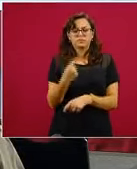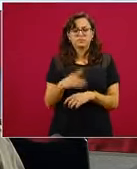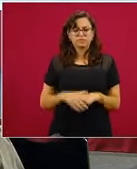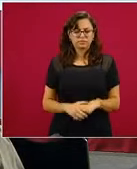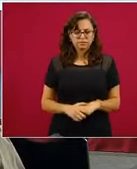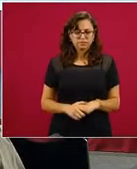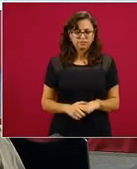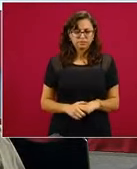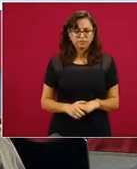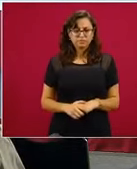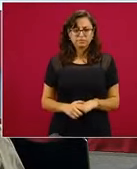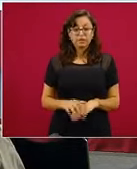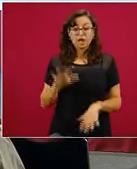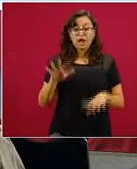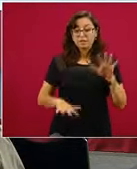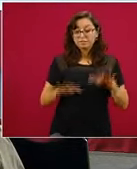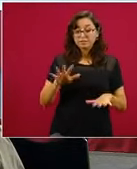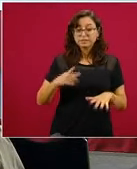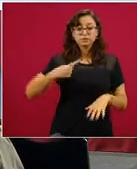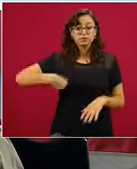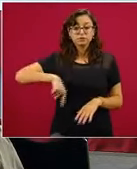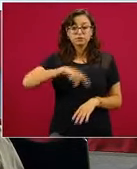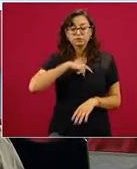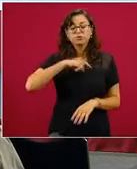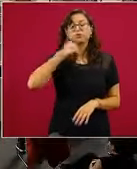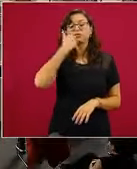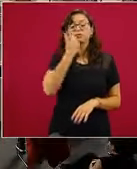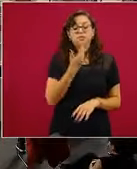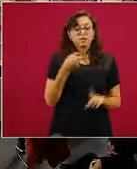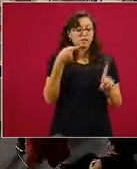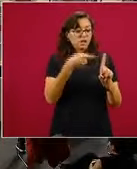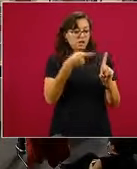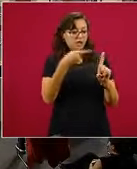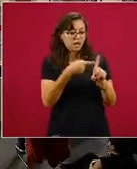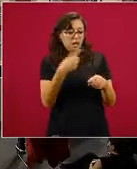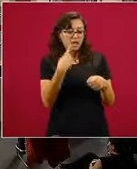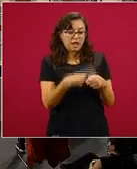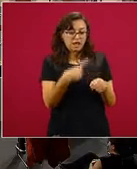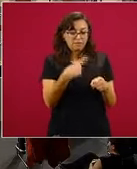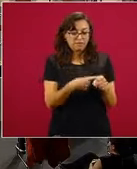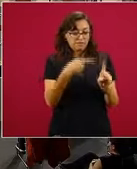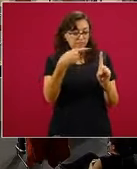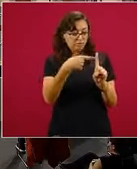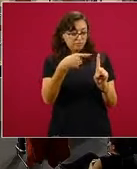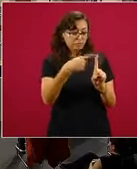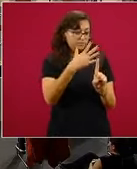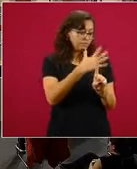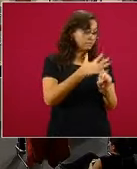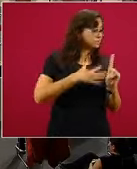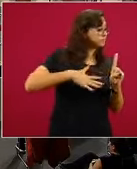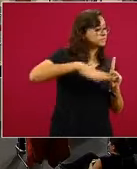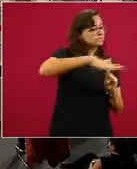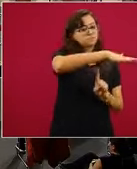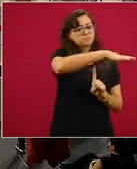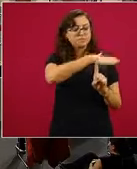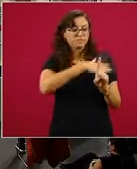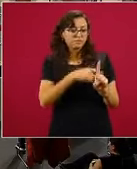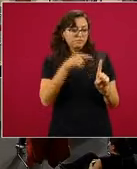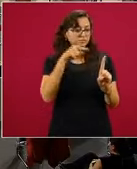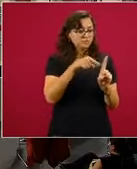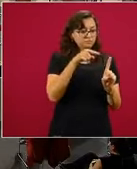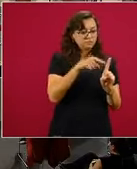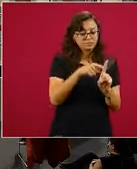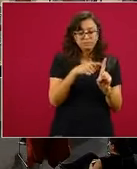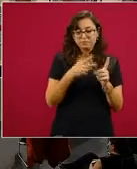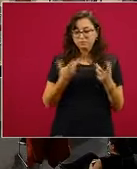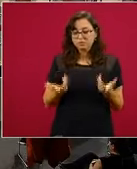nosotros tratamos de que la persona afectada, no vemos toda esta variabilidad de condicionantes que tiene, y tratamos de que se adapte a